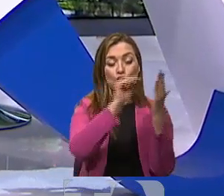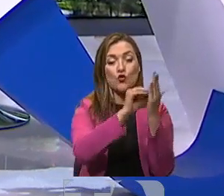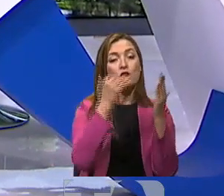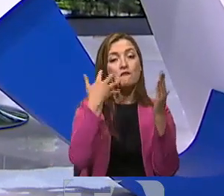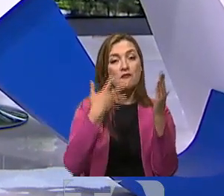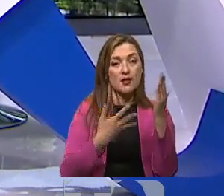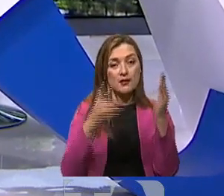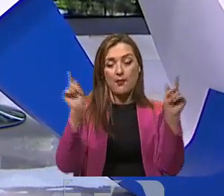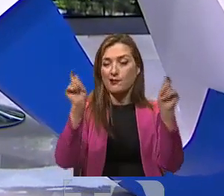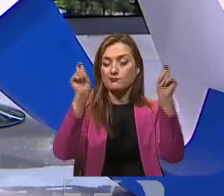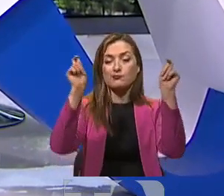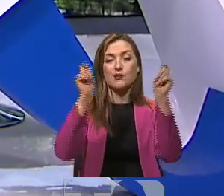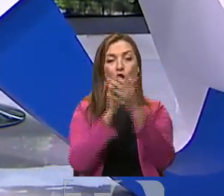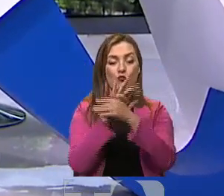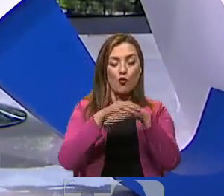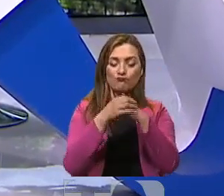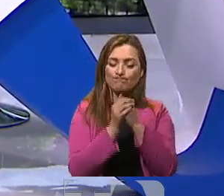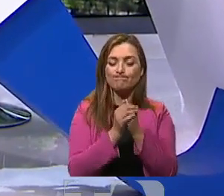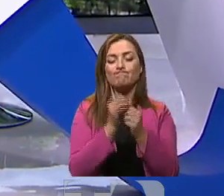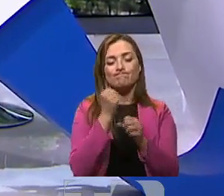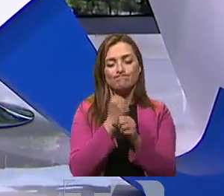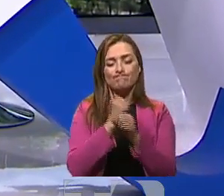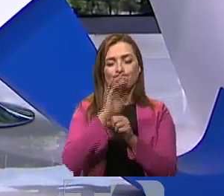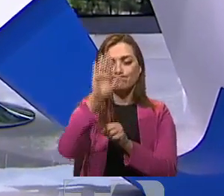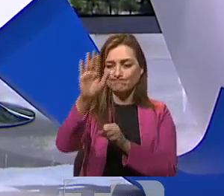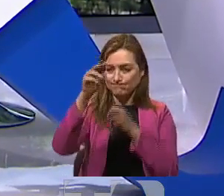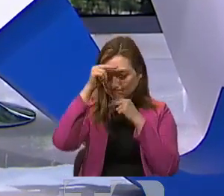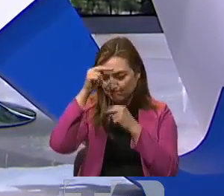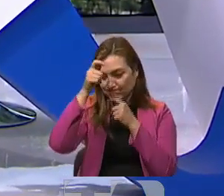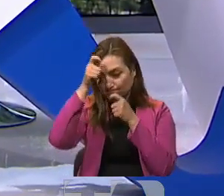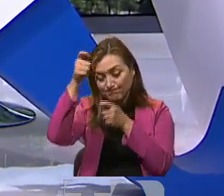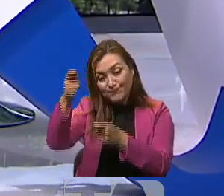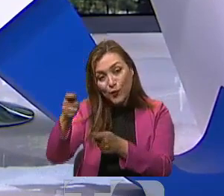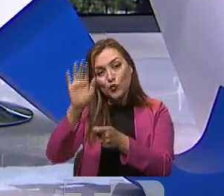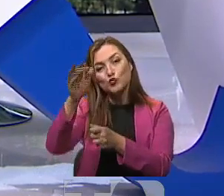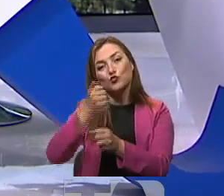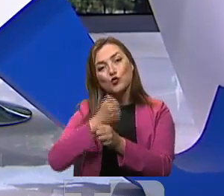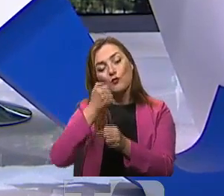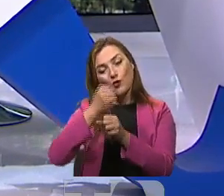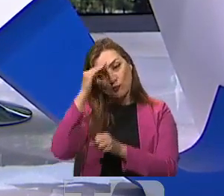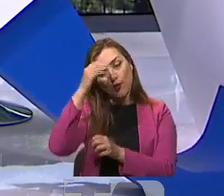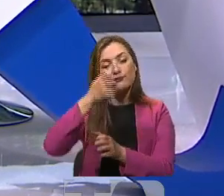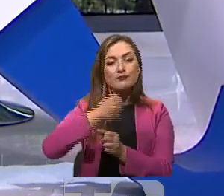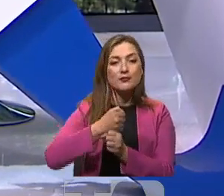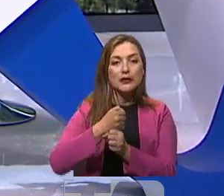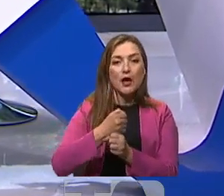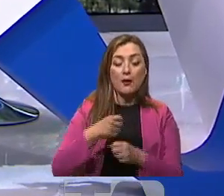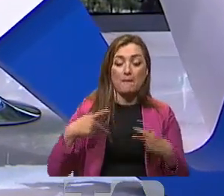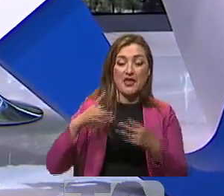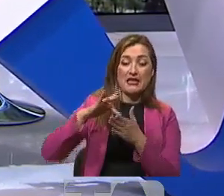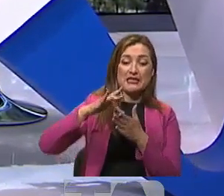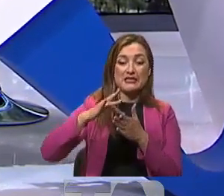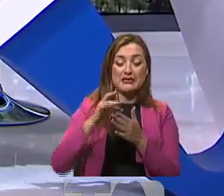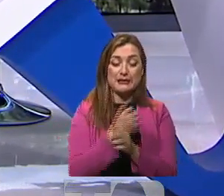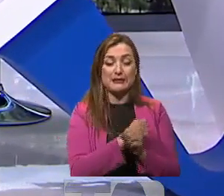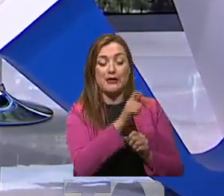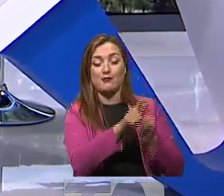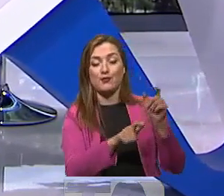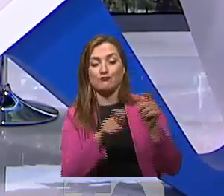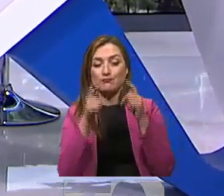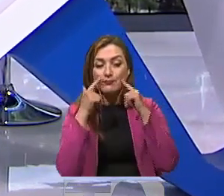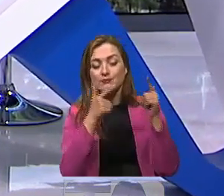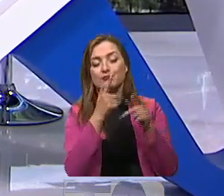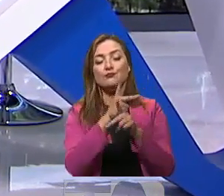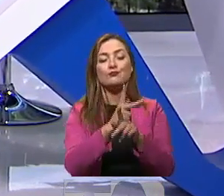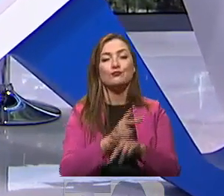bueno, aprovechamos también para resaltar la labor que realizan los guardias de seguridad, que muchas veces arriesgan la vida por salvar a las personas